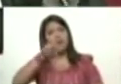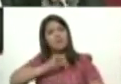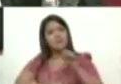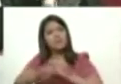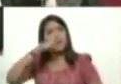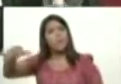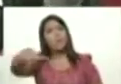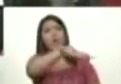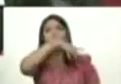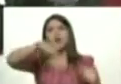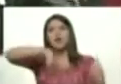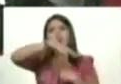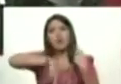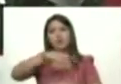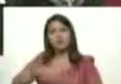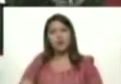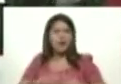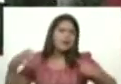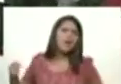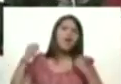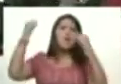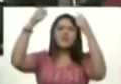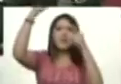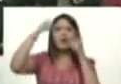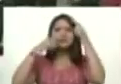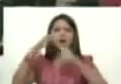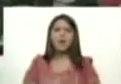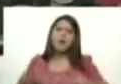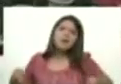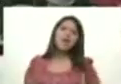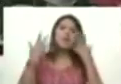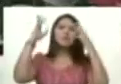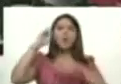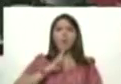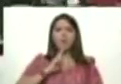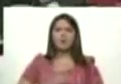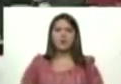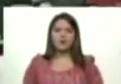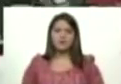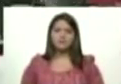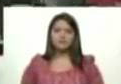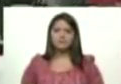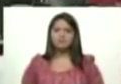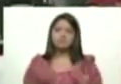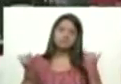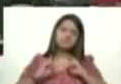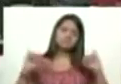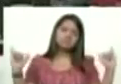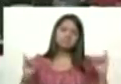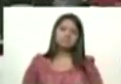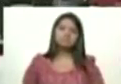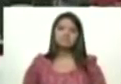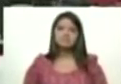y para defender la revolución. ¡Que viva Chávez! ¡Que viva Bolívar! Es todo.